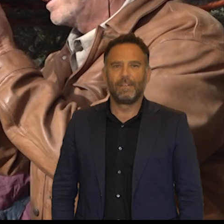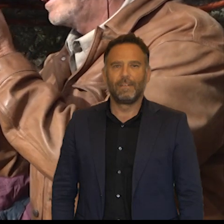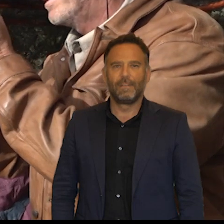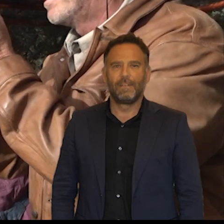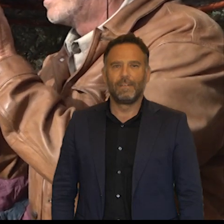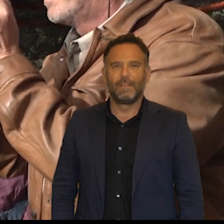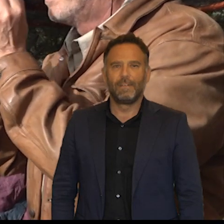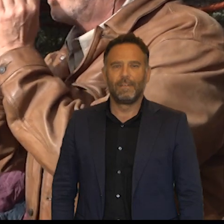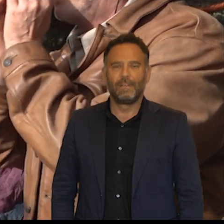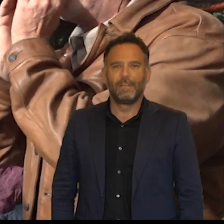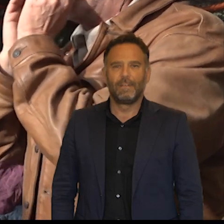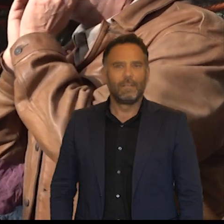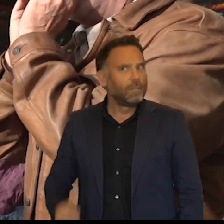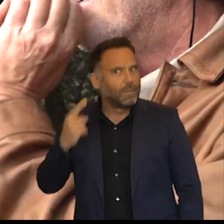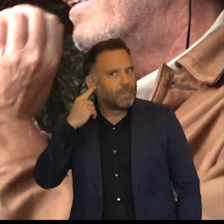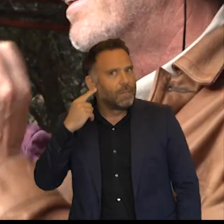Directamente.